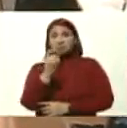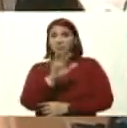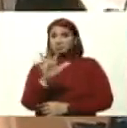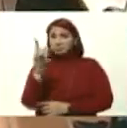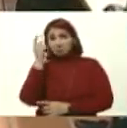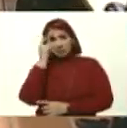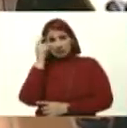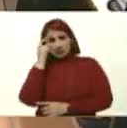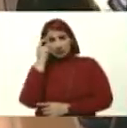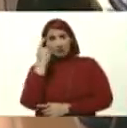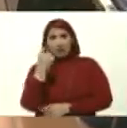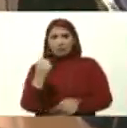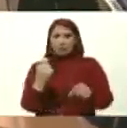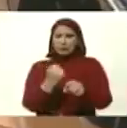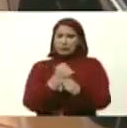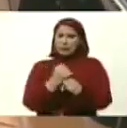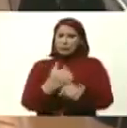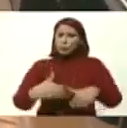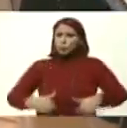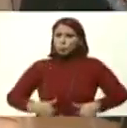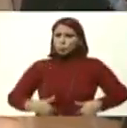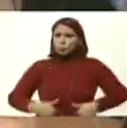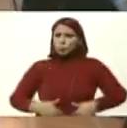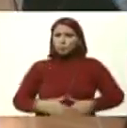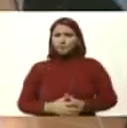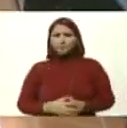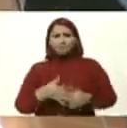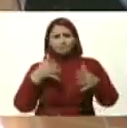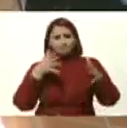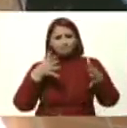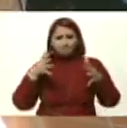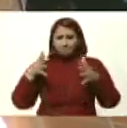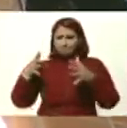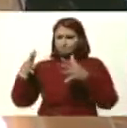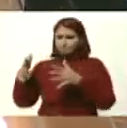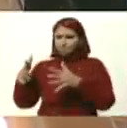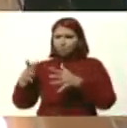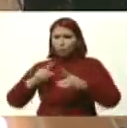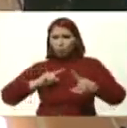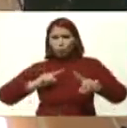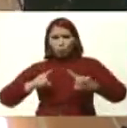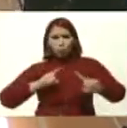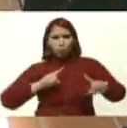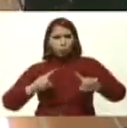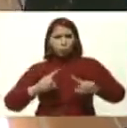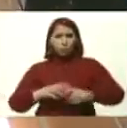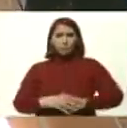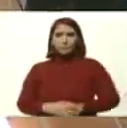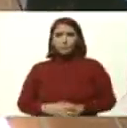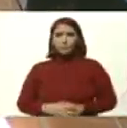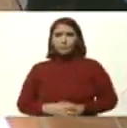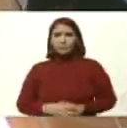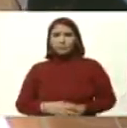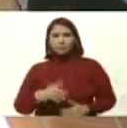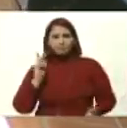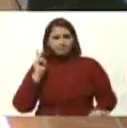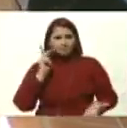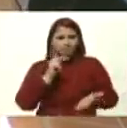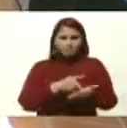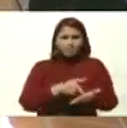días de trabajo, orientaciones, acciones, ir donde está el